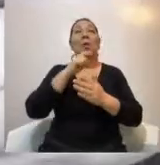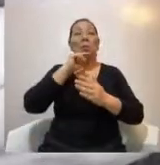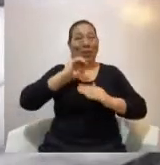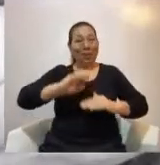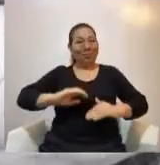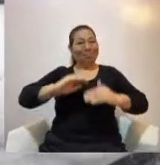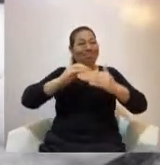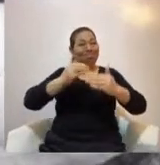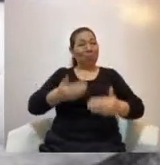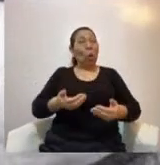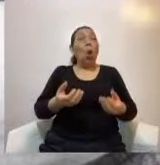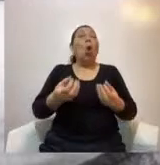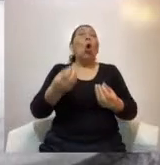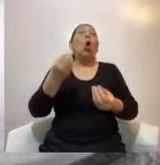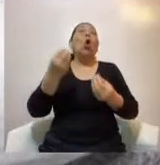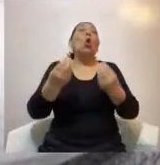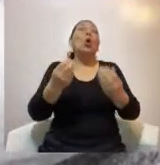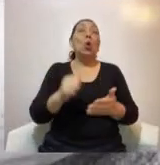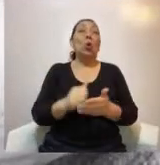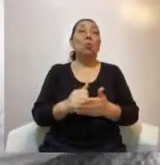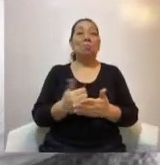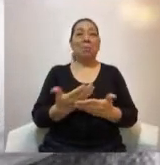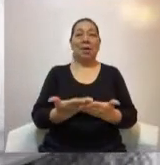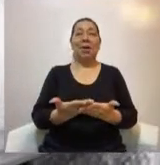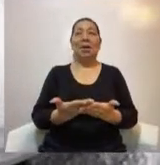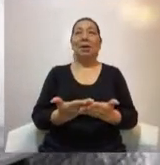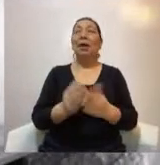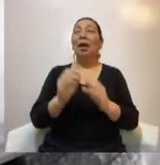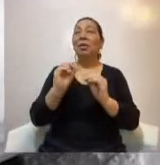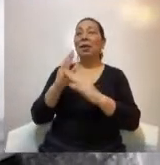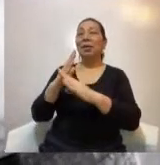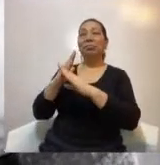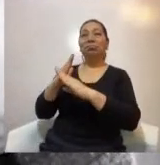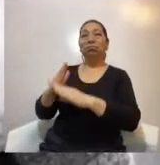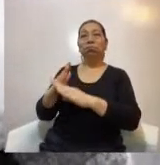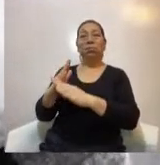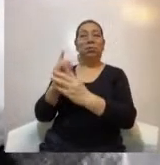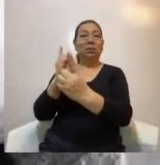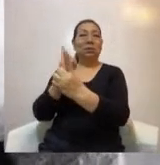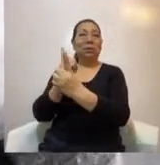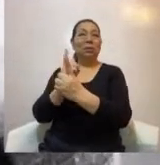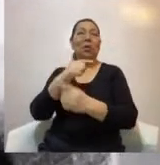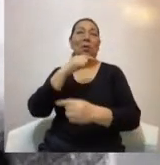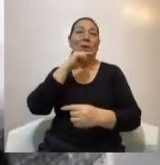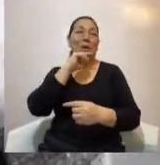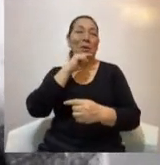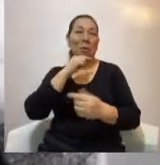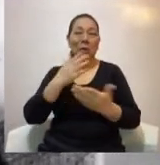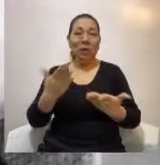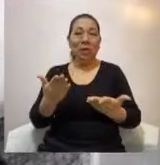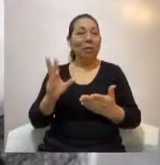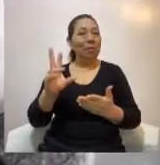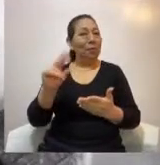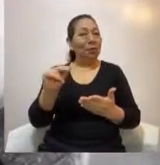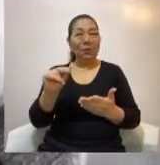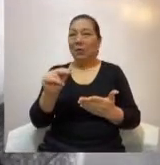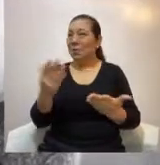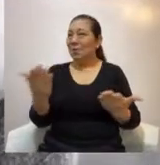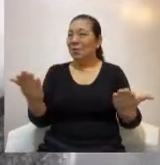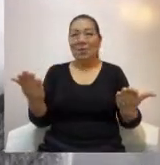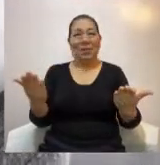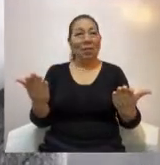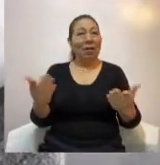del embarazo, ¿no?, como una forma de discriminación directa contra las mujeres y que